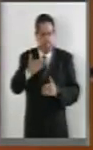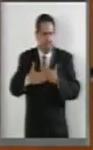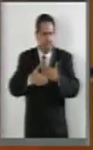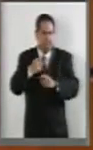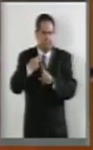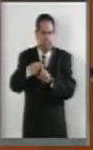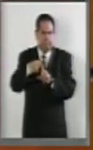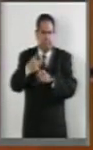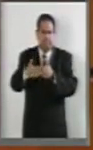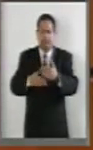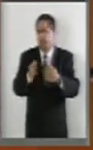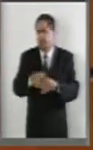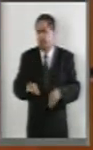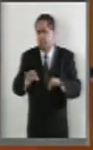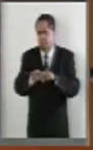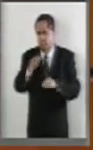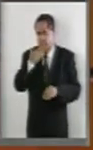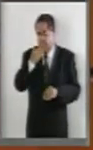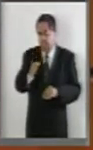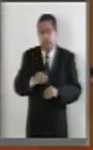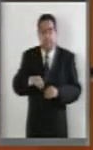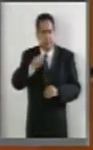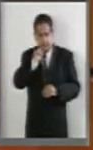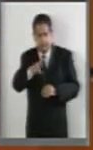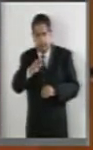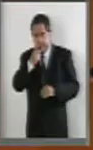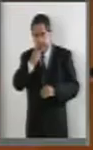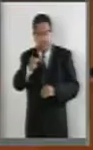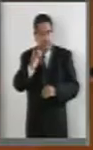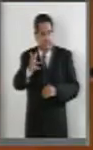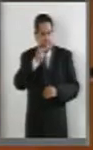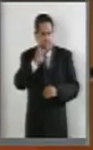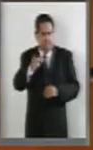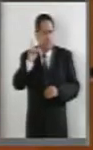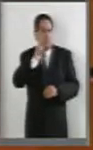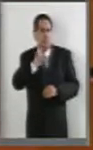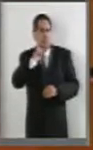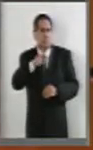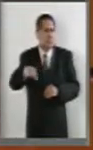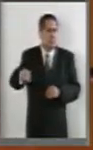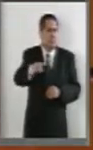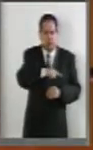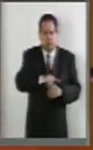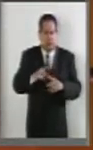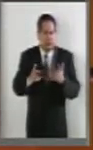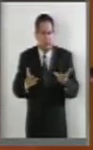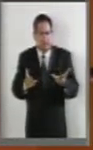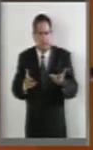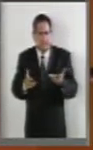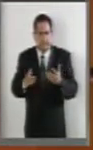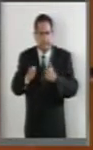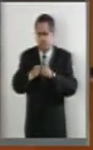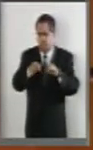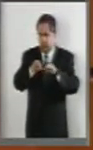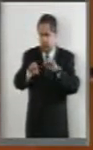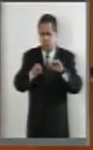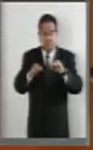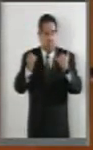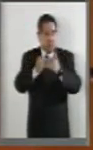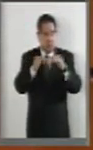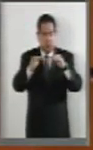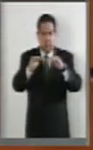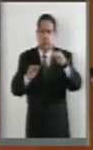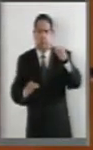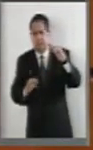afirmativas muy importantes y aquí también se ha dicho de que son las mujeres quienes lamentablemente a trabajo igual tienen